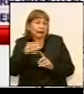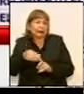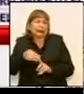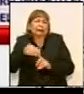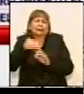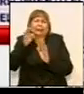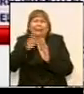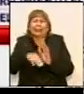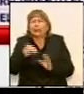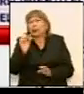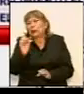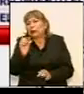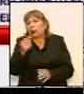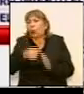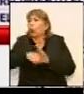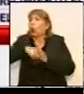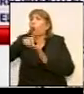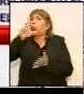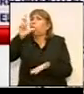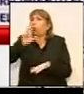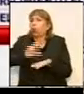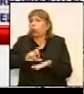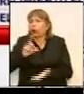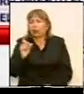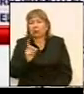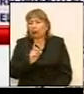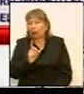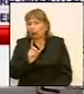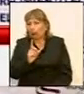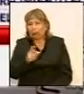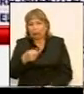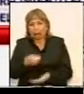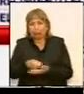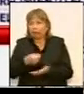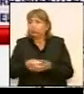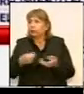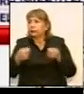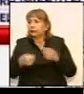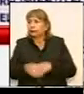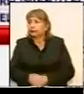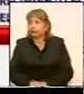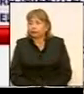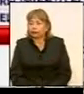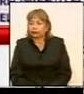especialmente barato ni especialmente caro en términos tributarios invertir acá. Siguiente, por favor.